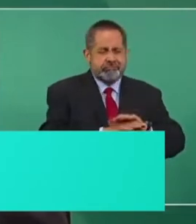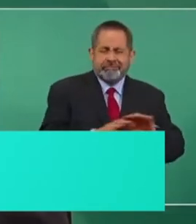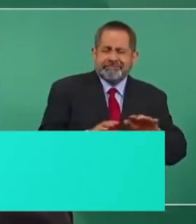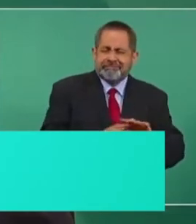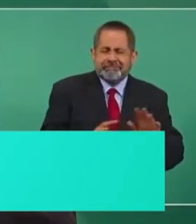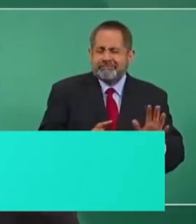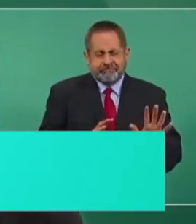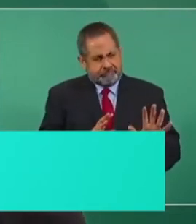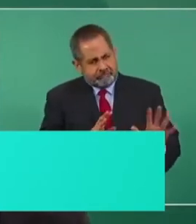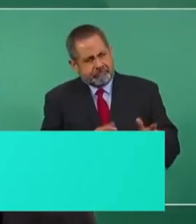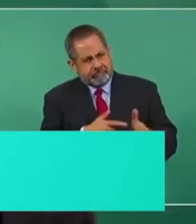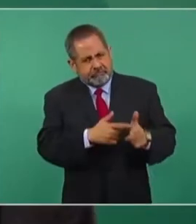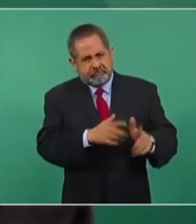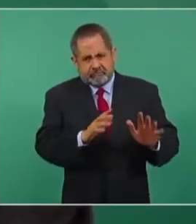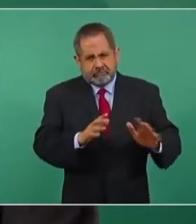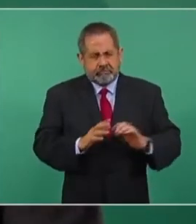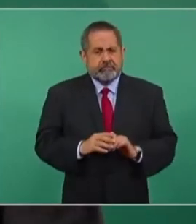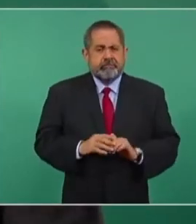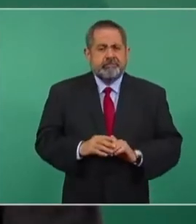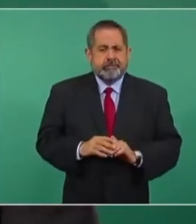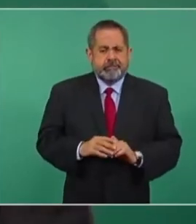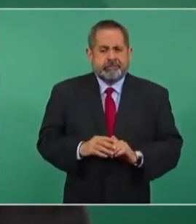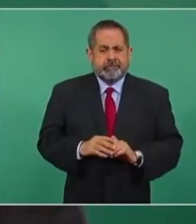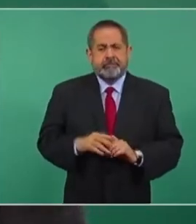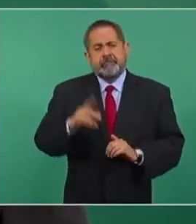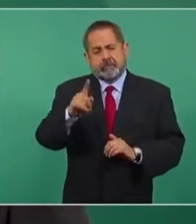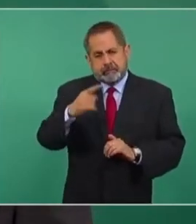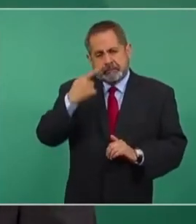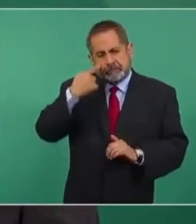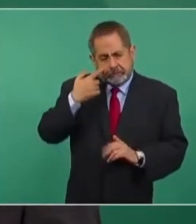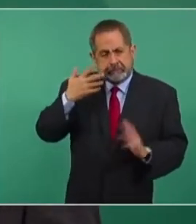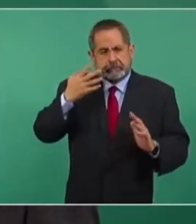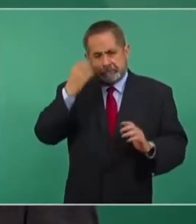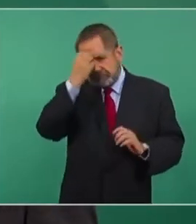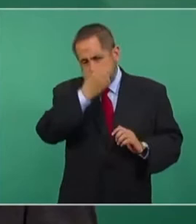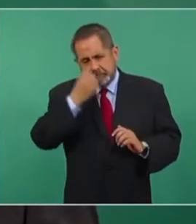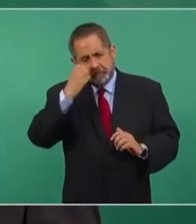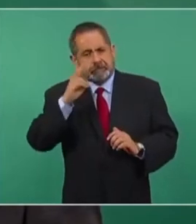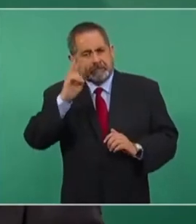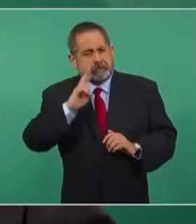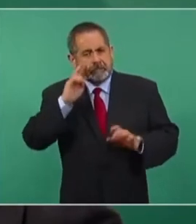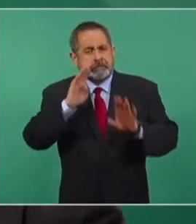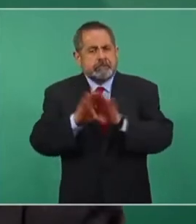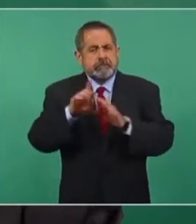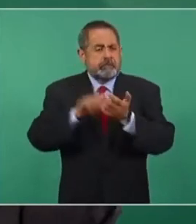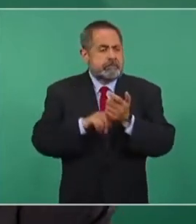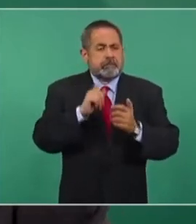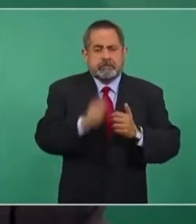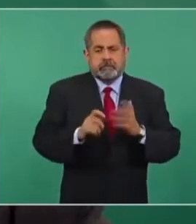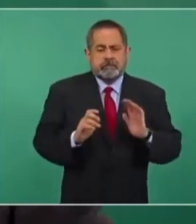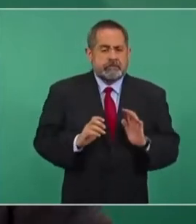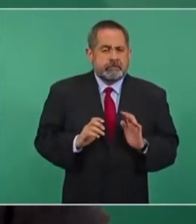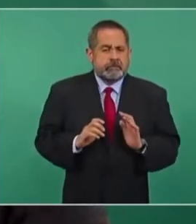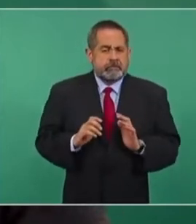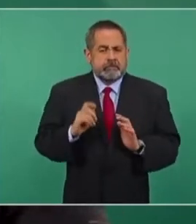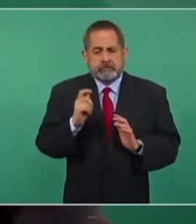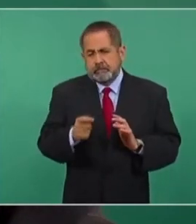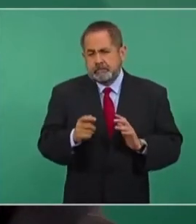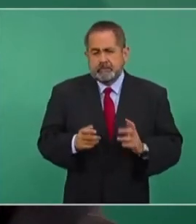lo que sí vamos a buscar es que se